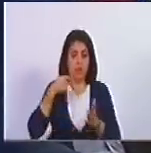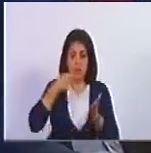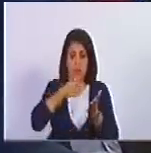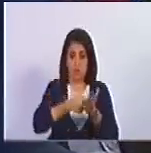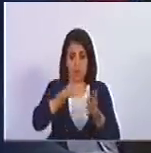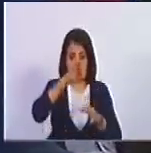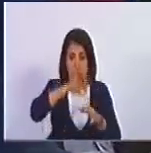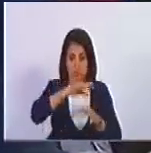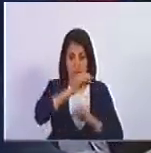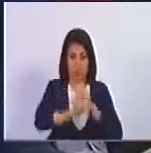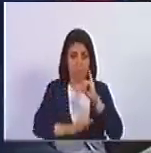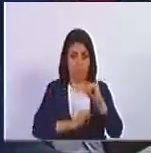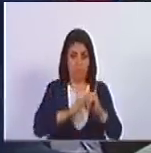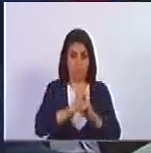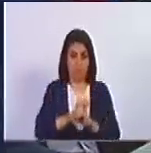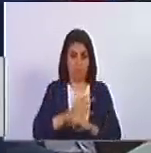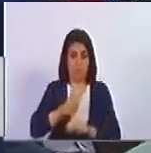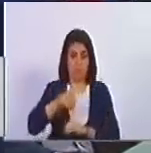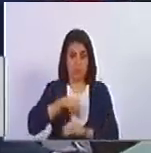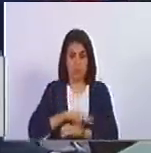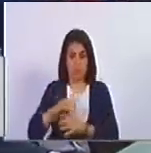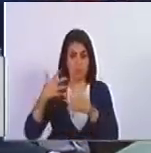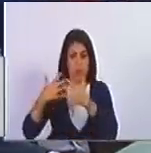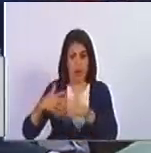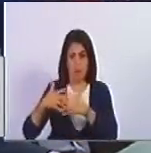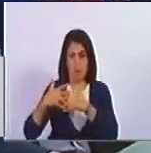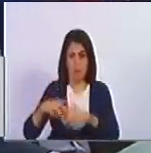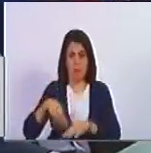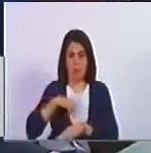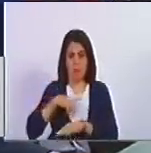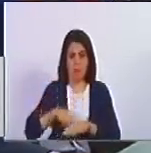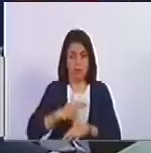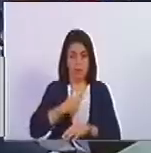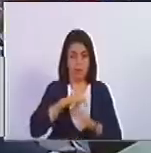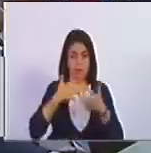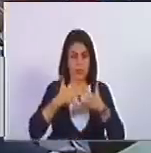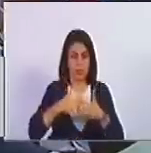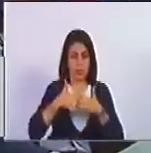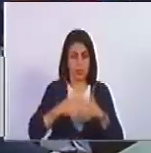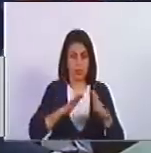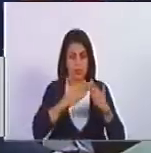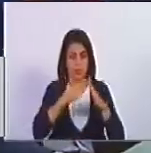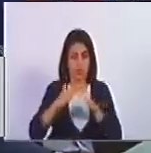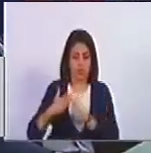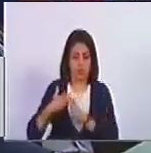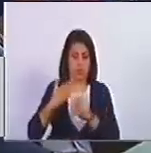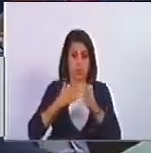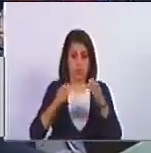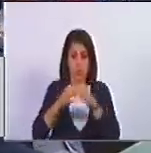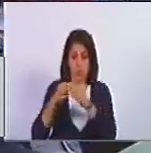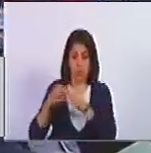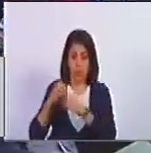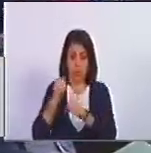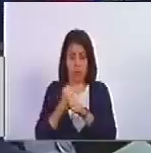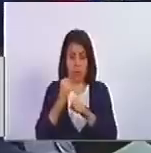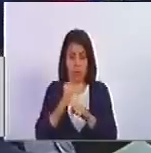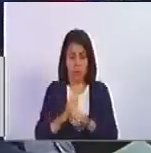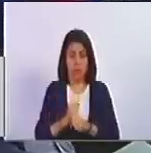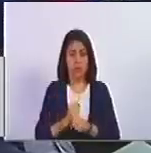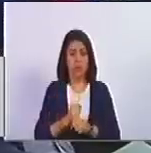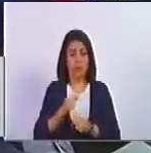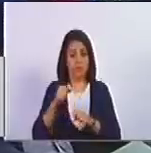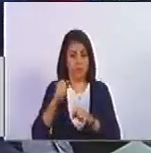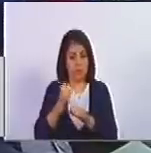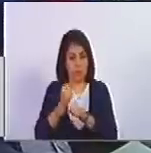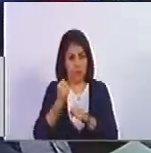inversionista internacional, a nuestro empresario nacional, a nuestras empresas comunales, a las cooperativas y a los